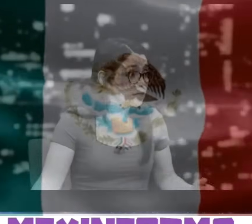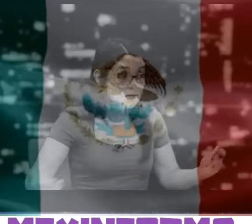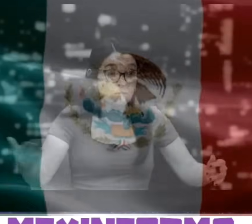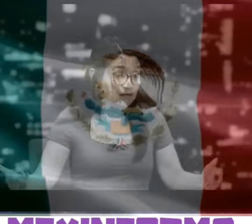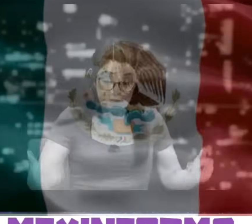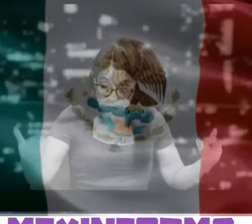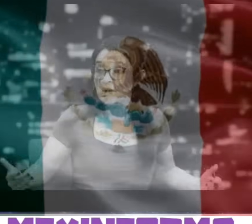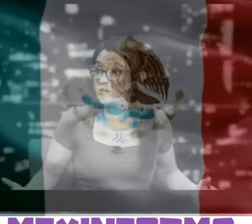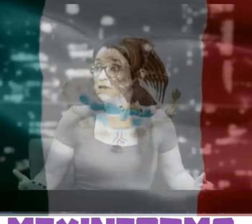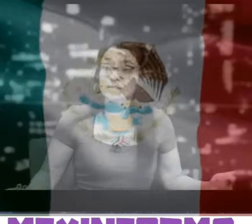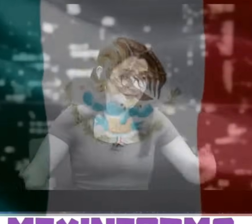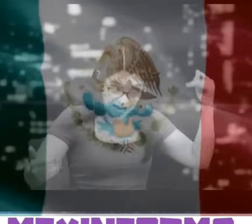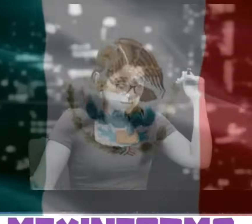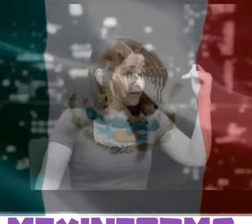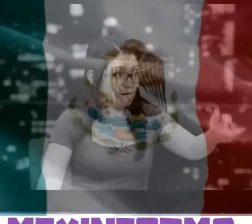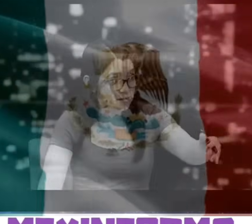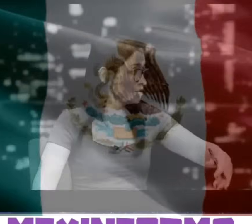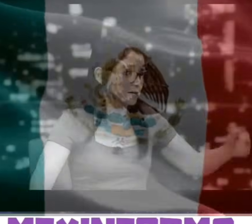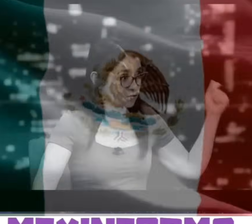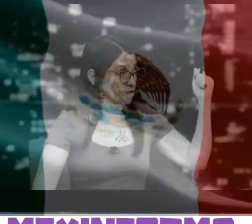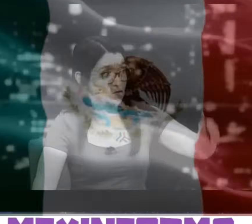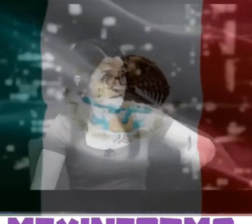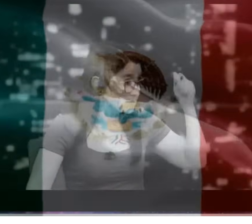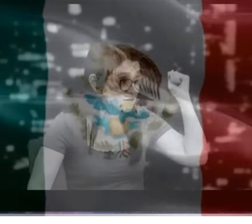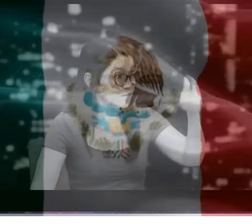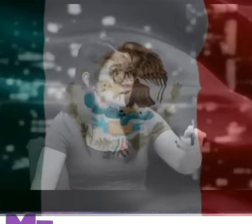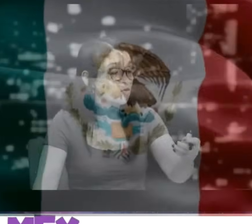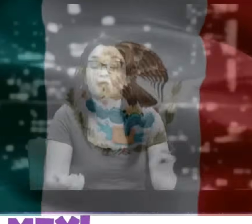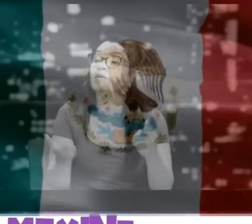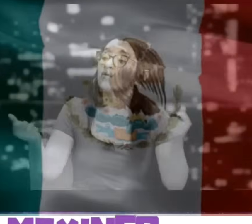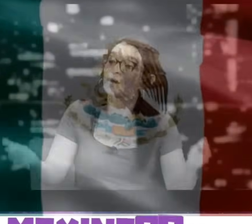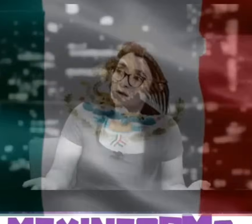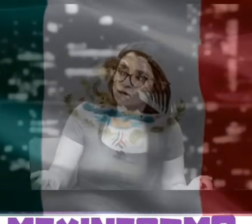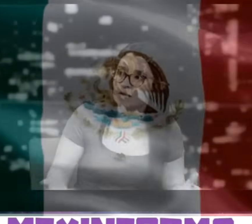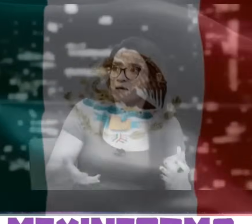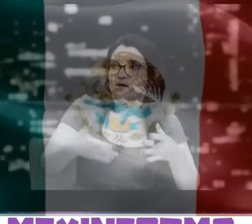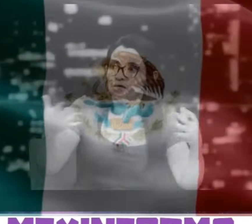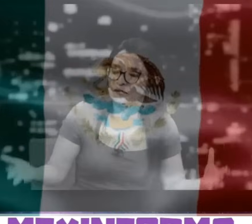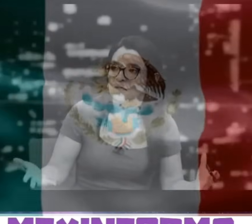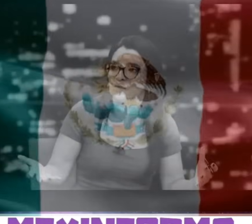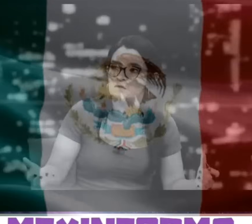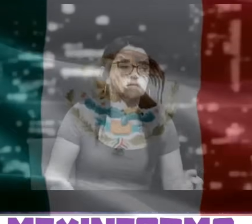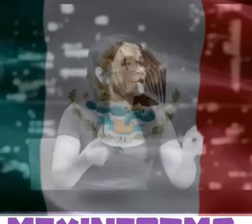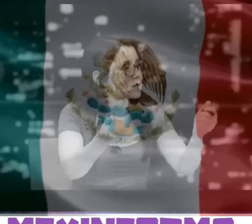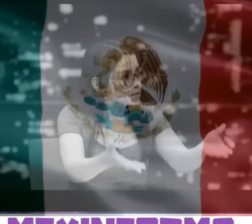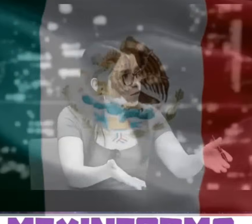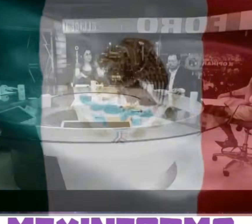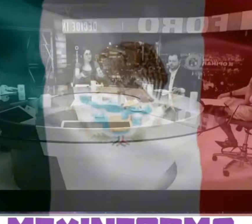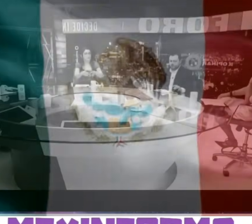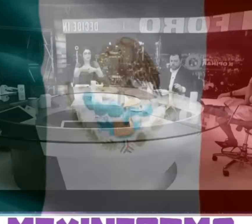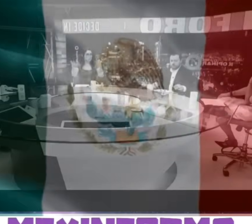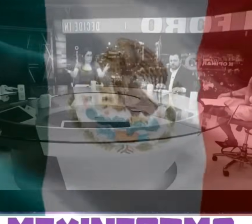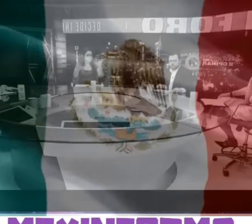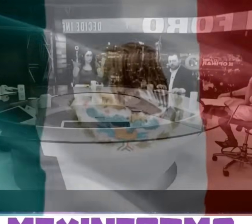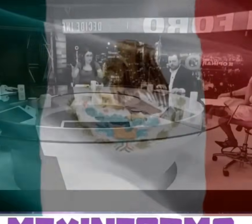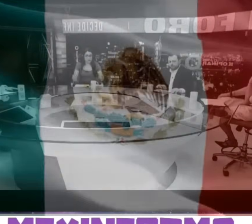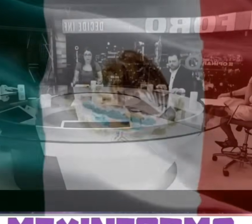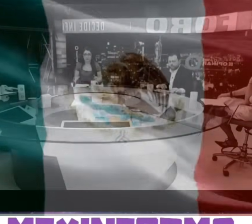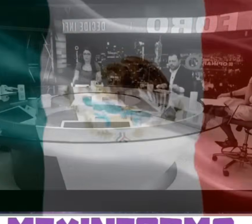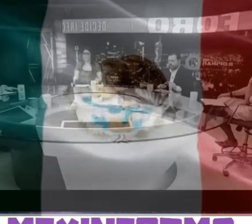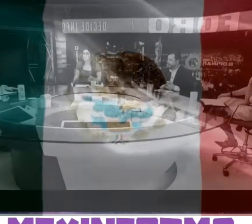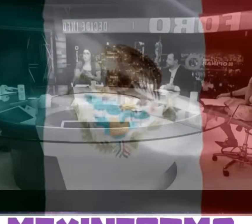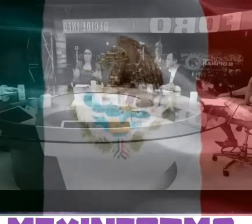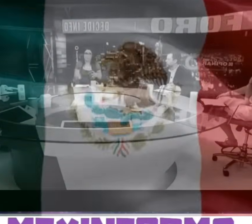la gente es muy capaz de lanzarse en sus camionetas a llevar el apoyo, pero en una carretera que no sabes en qué condiciones está, que estaba